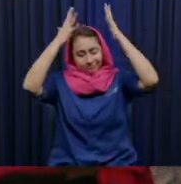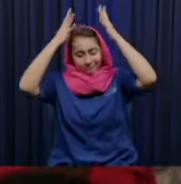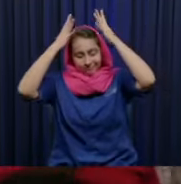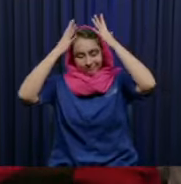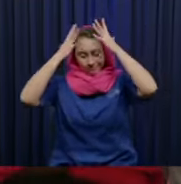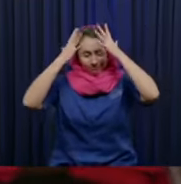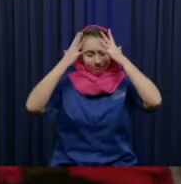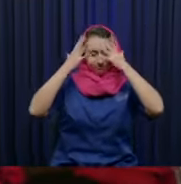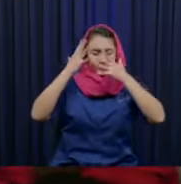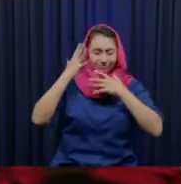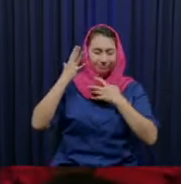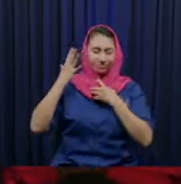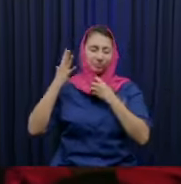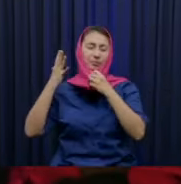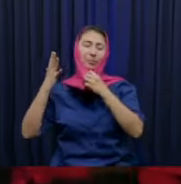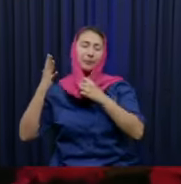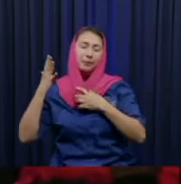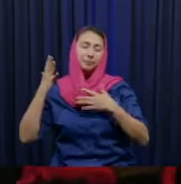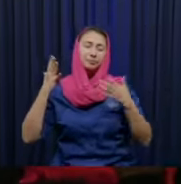puedes